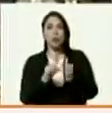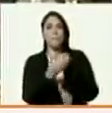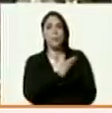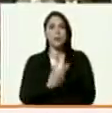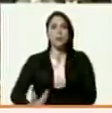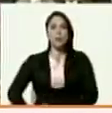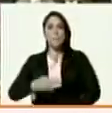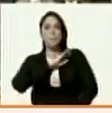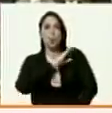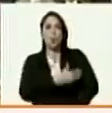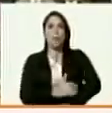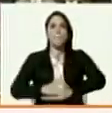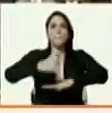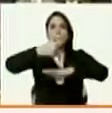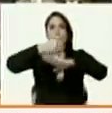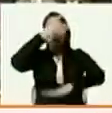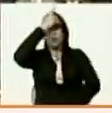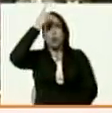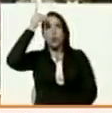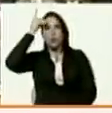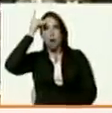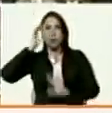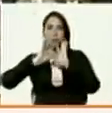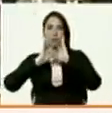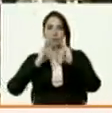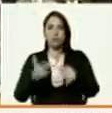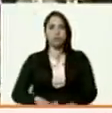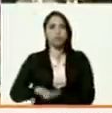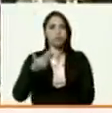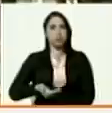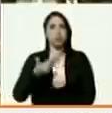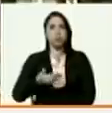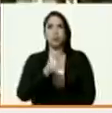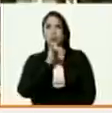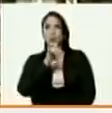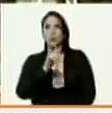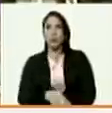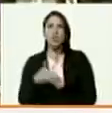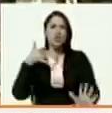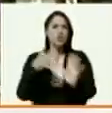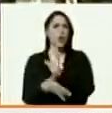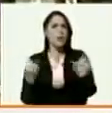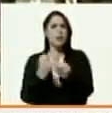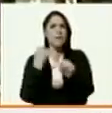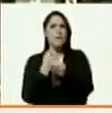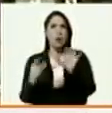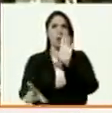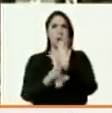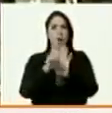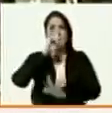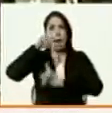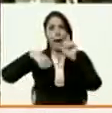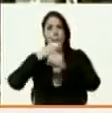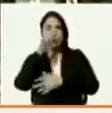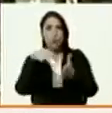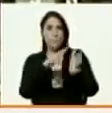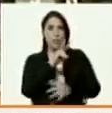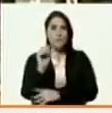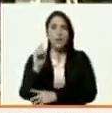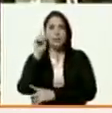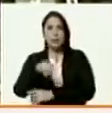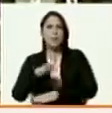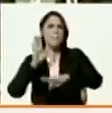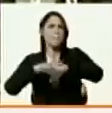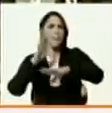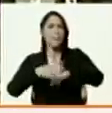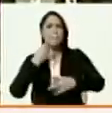Poder Plenipotenciario, Diosdado Cabello Rondón, ofrece una importante rueda de prensa acerca de la agenda legislativa para este año 2020, así como del acontecer